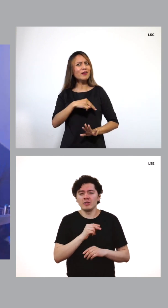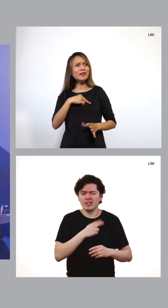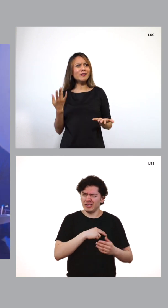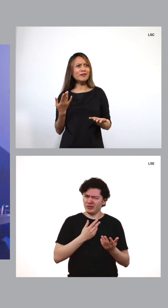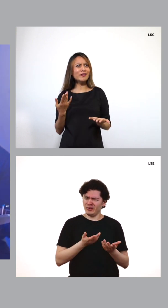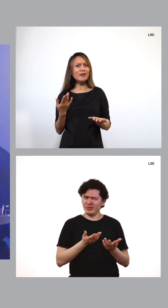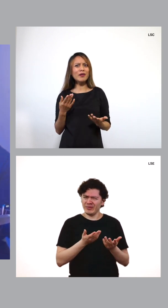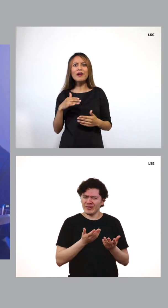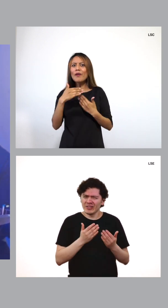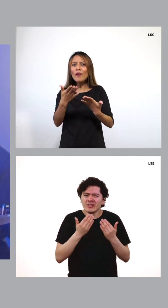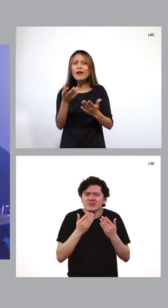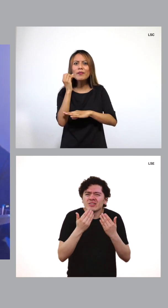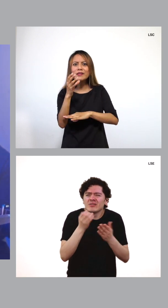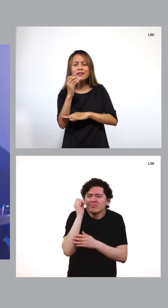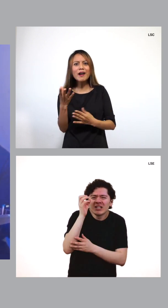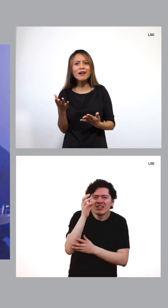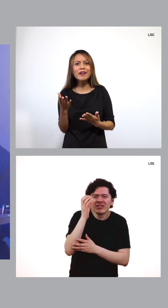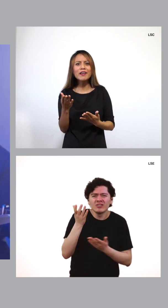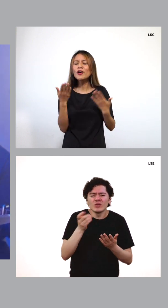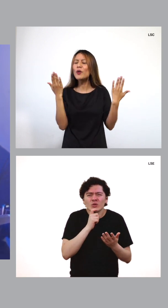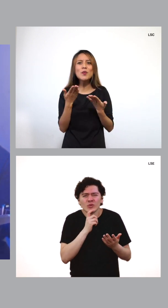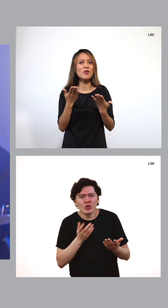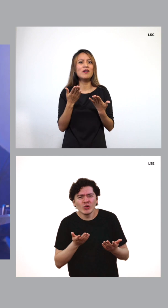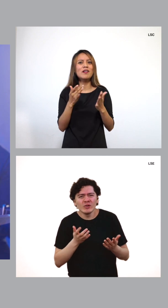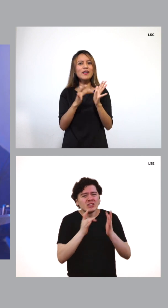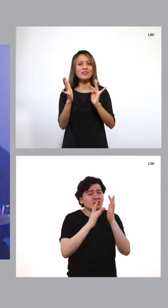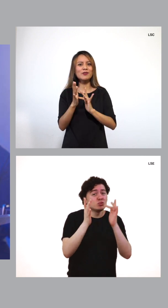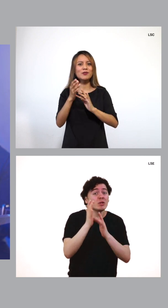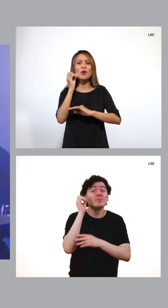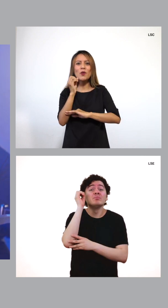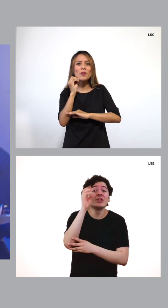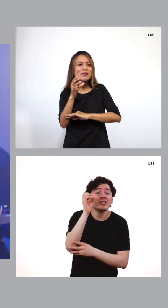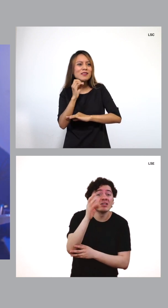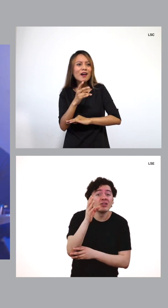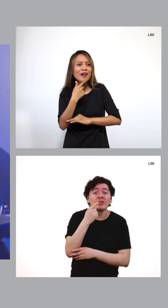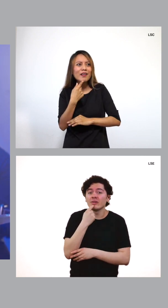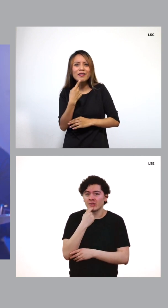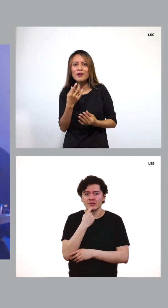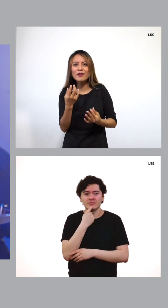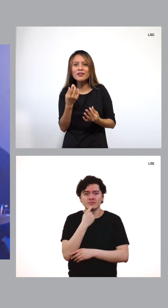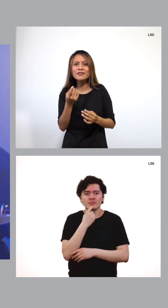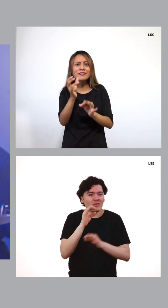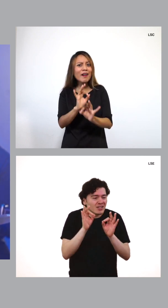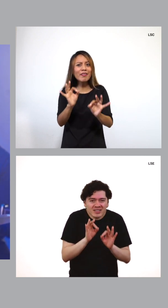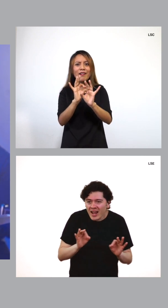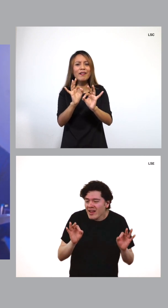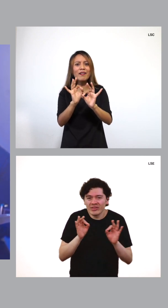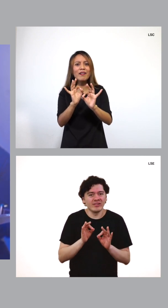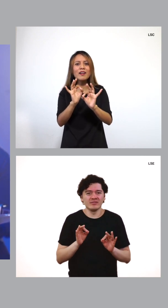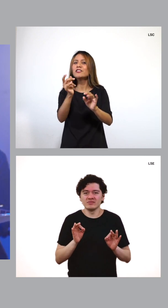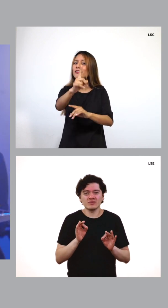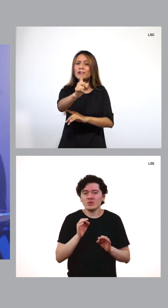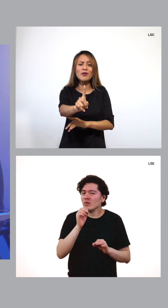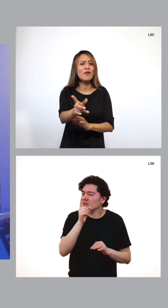¿Desde cuándo eso es el mensaje de Jesús? ¿Desde cuándo eso es el evangelio, las buenas noticias? No, amigo,